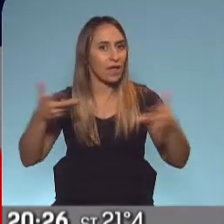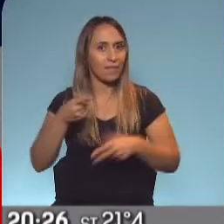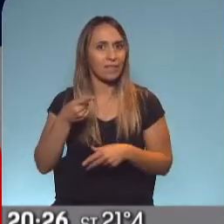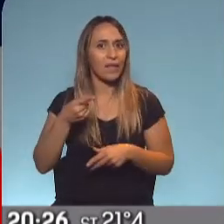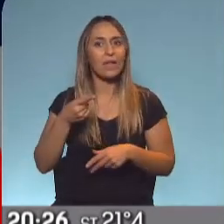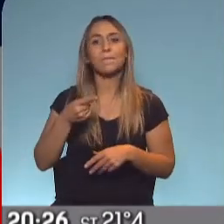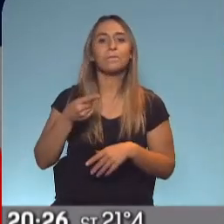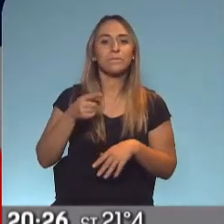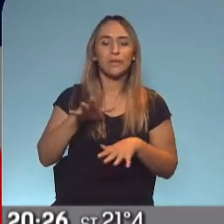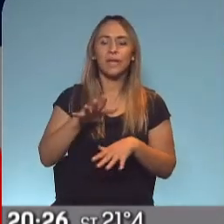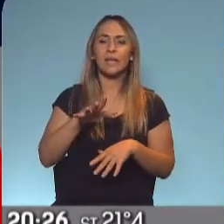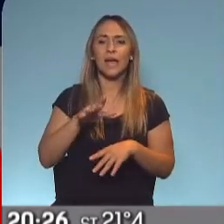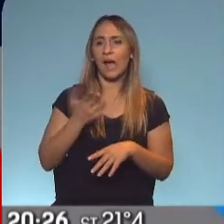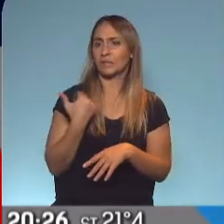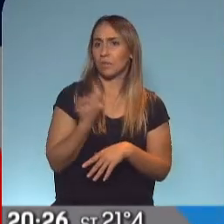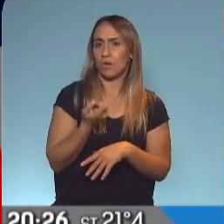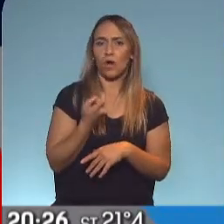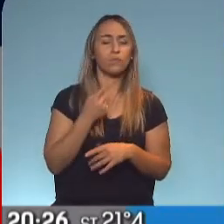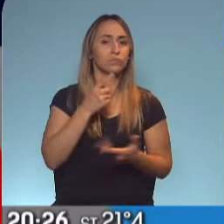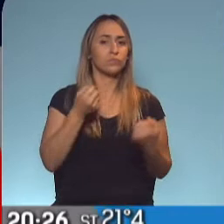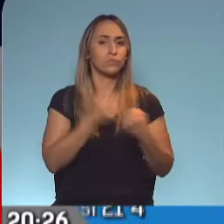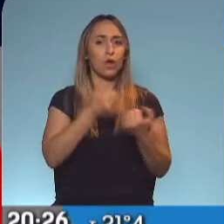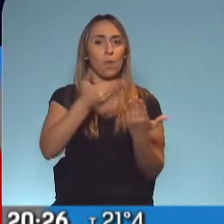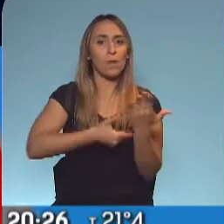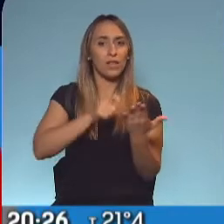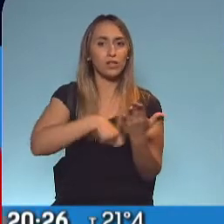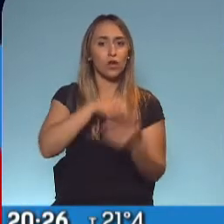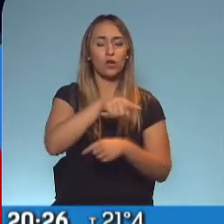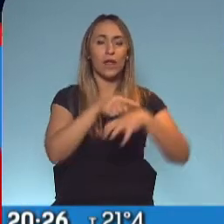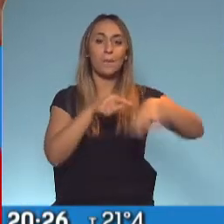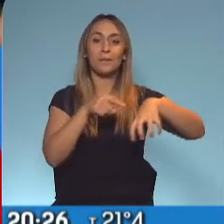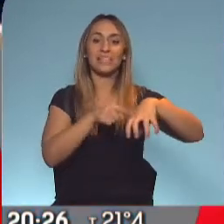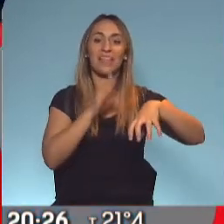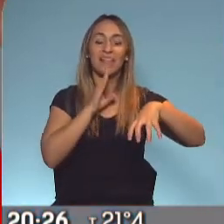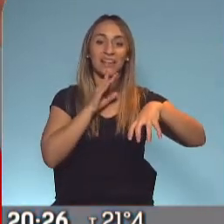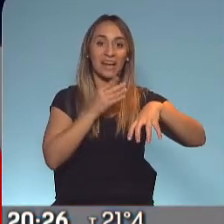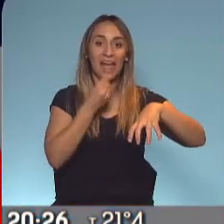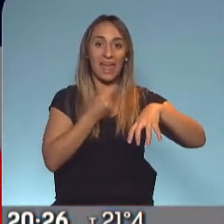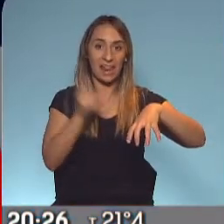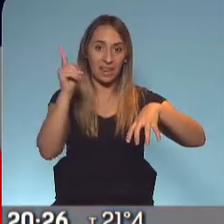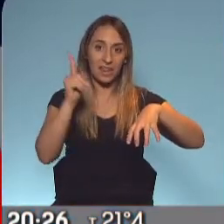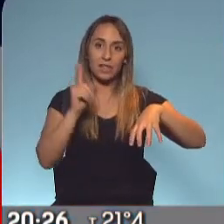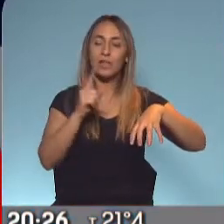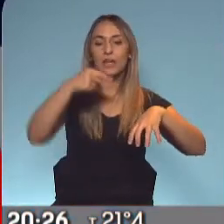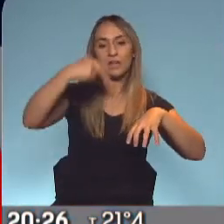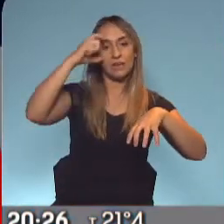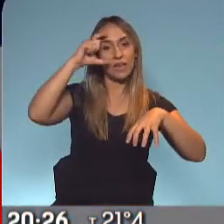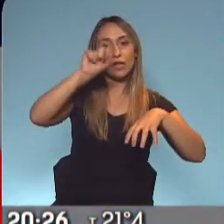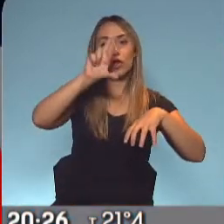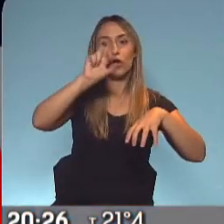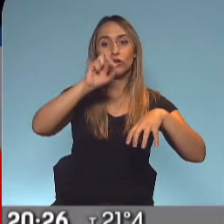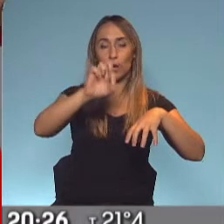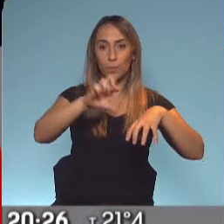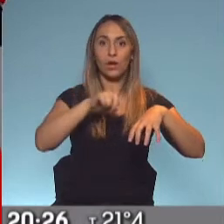Hace pocos días hicimos convenio con Mekorot, una empresa israelí, una de las primeras en el mundo,